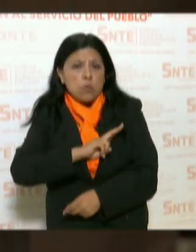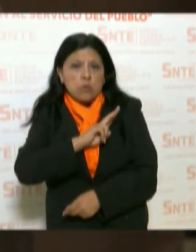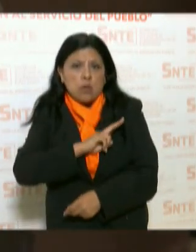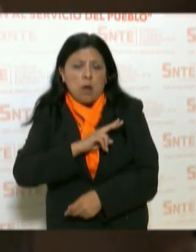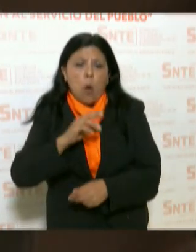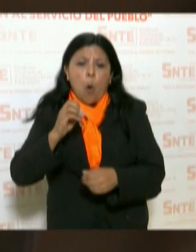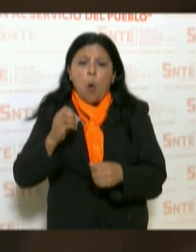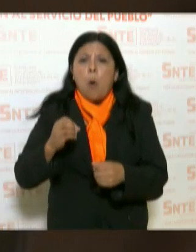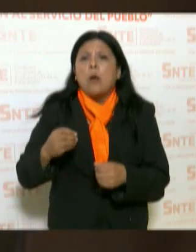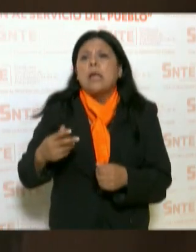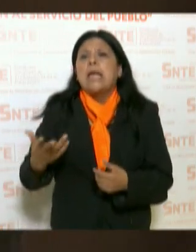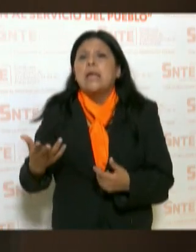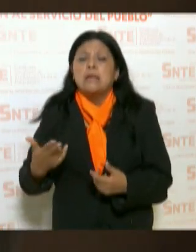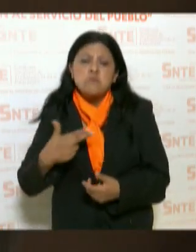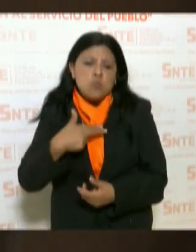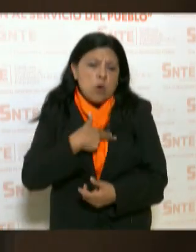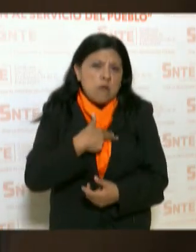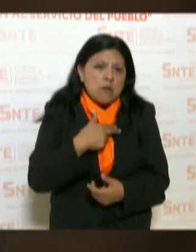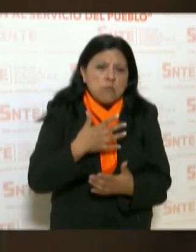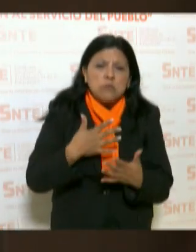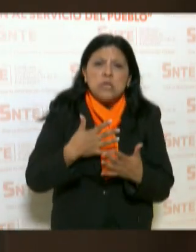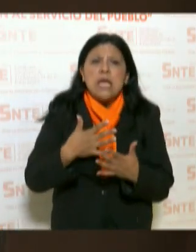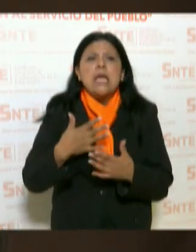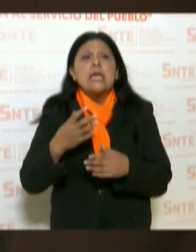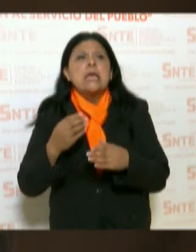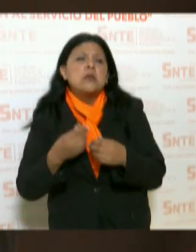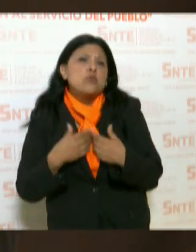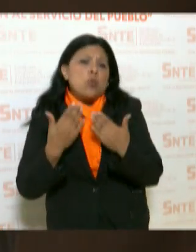nuestro movimiento, nosotros venimos de la oposición,